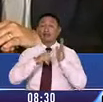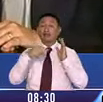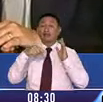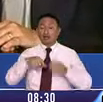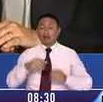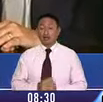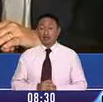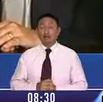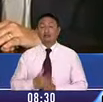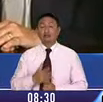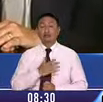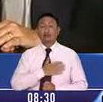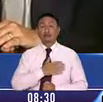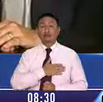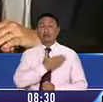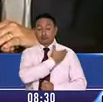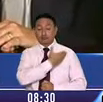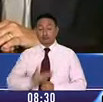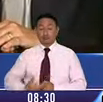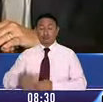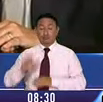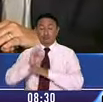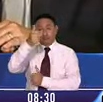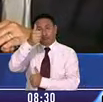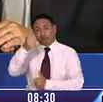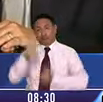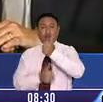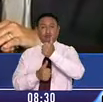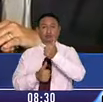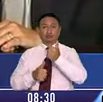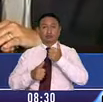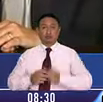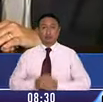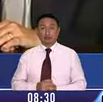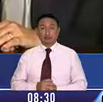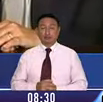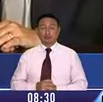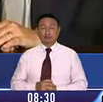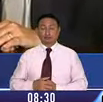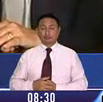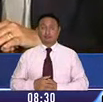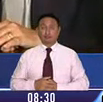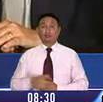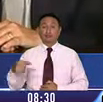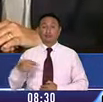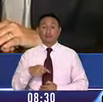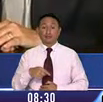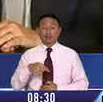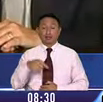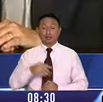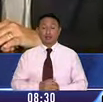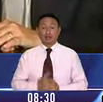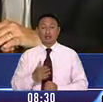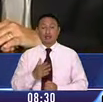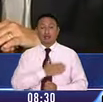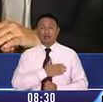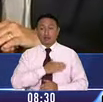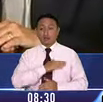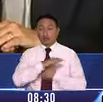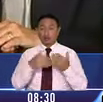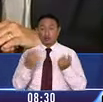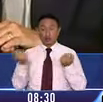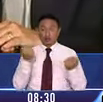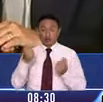la presidencia de la República en su camino por usurpar todos los poderes del